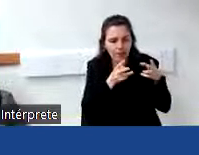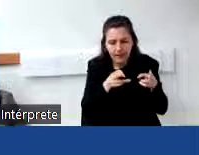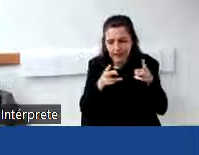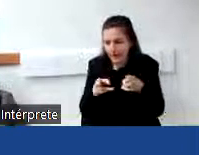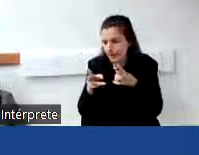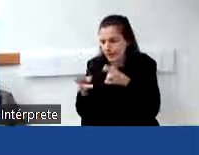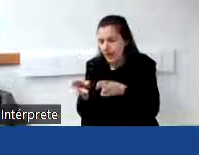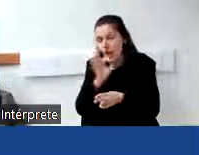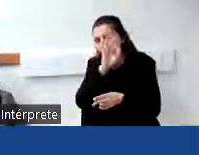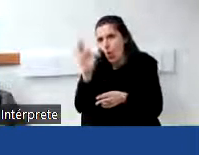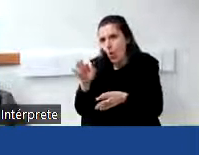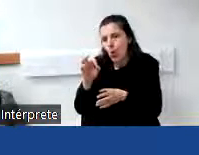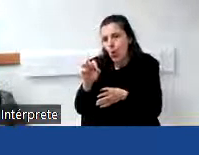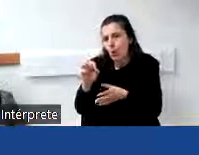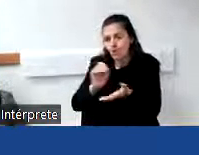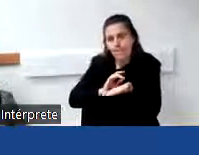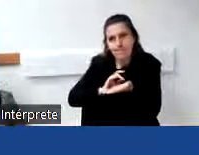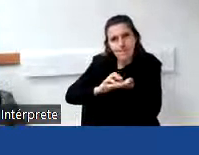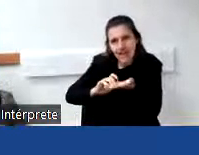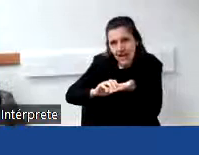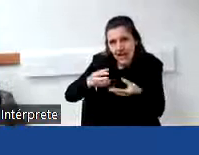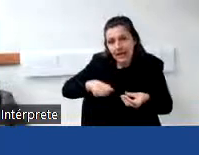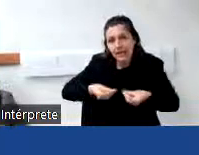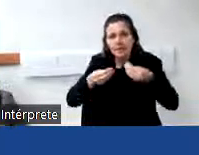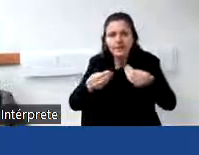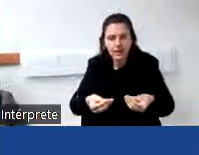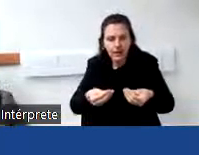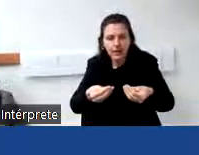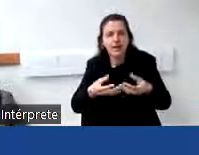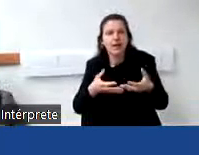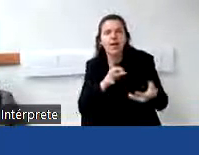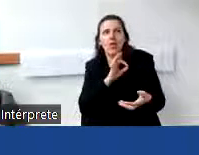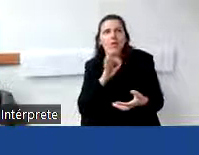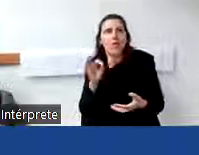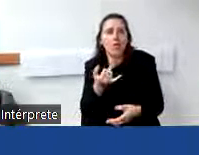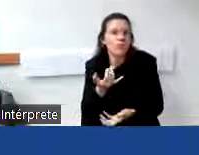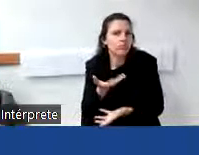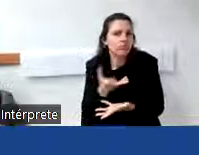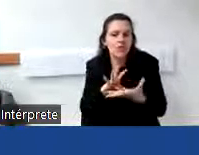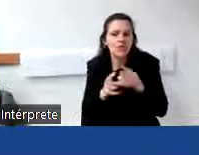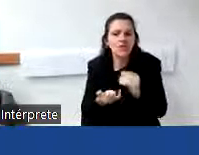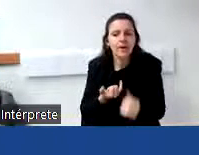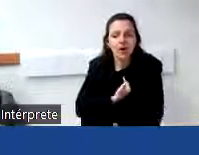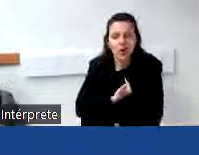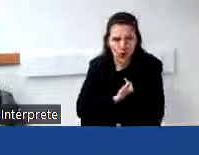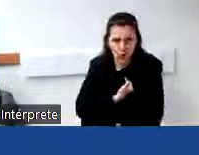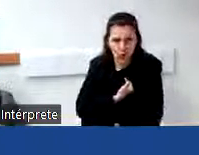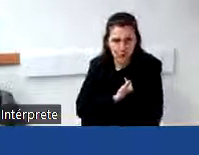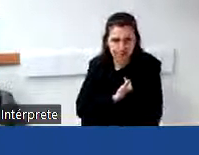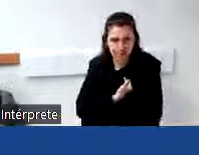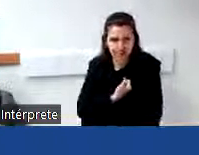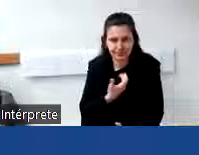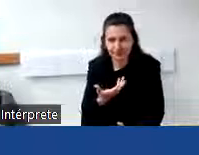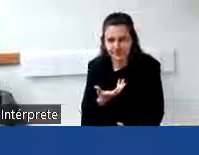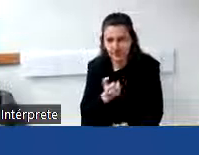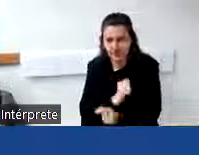si se utiliza de alguna otra forma, ¿de qué forma se da esa, ¿no? esa información? Podríamos decir, bueno, le podría